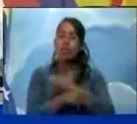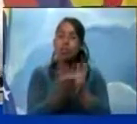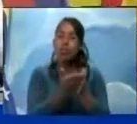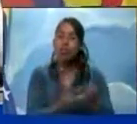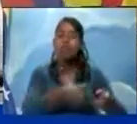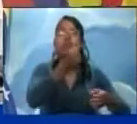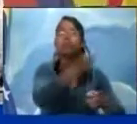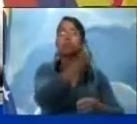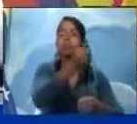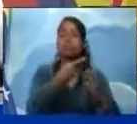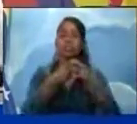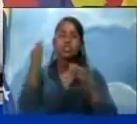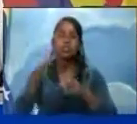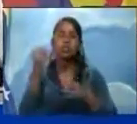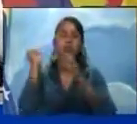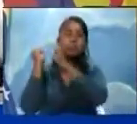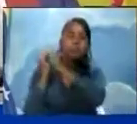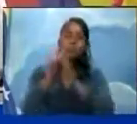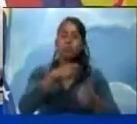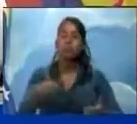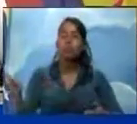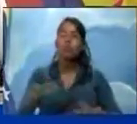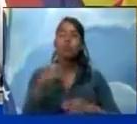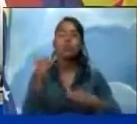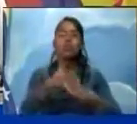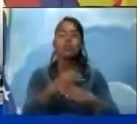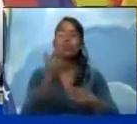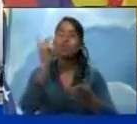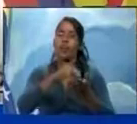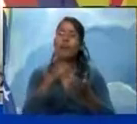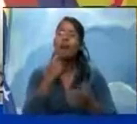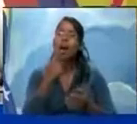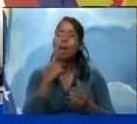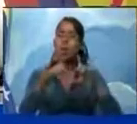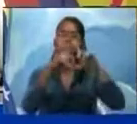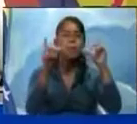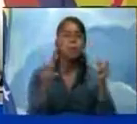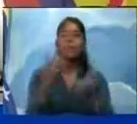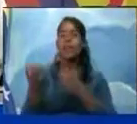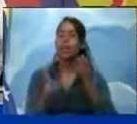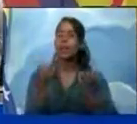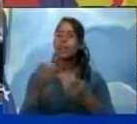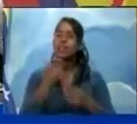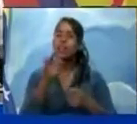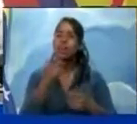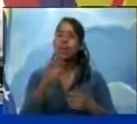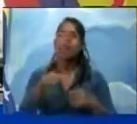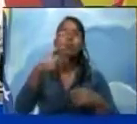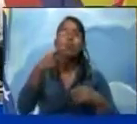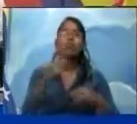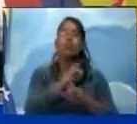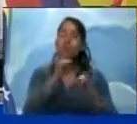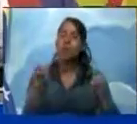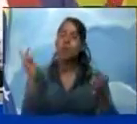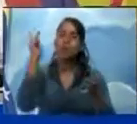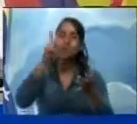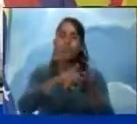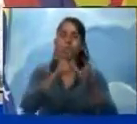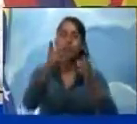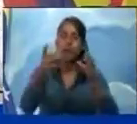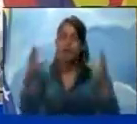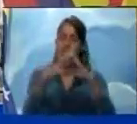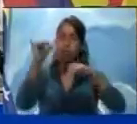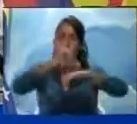bolsita y se llevaba la bolsita moviéndola así como si fuera que llevaba dentro una empanada caliente. Cuando iba llegando al culto sacaba